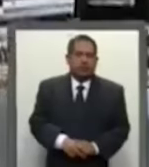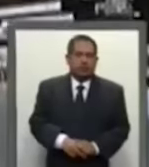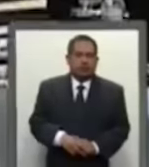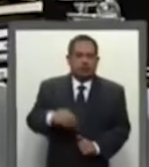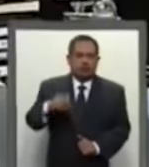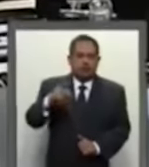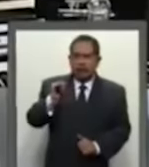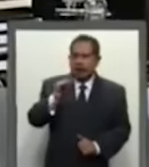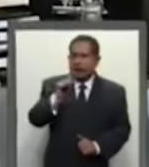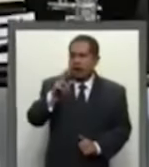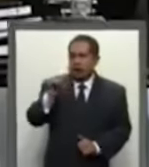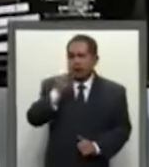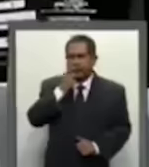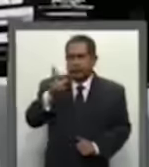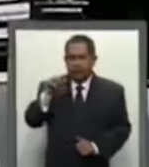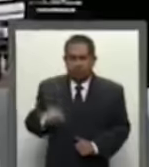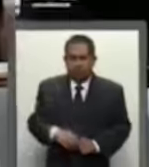Próspero Ibarra en contra.